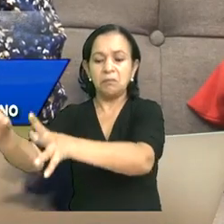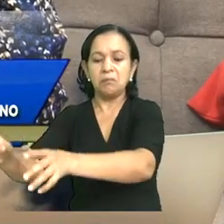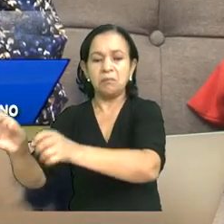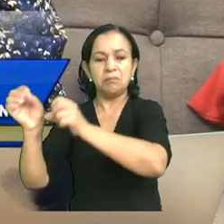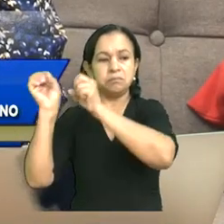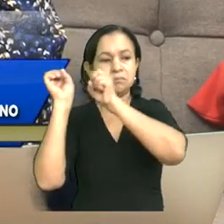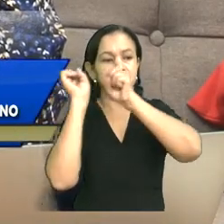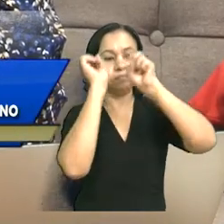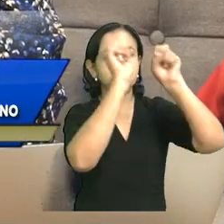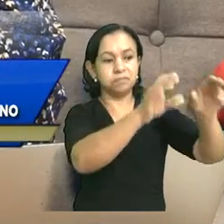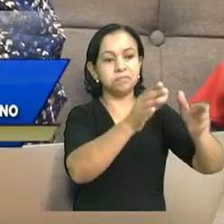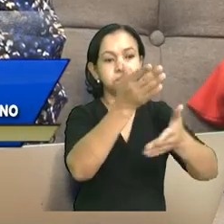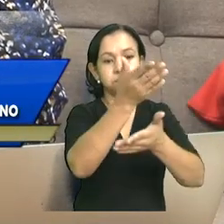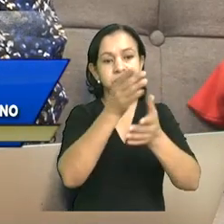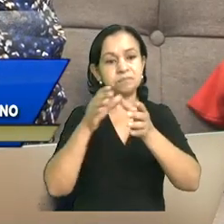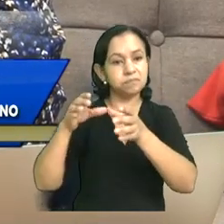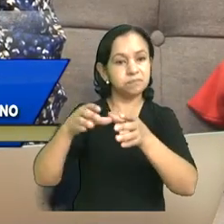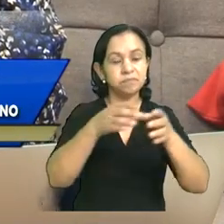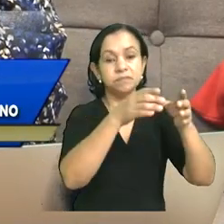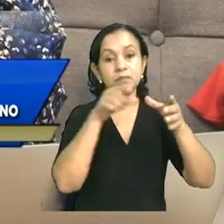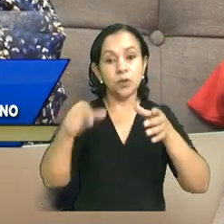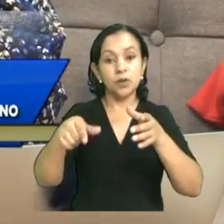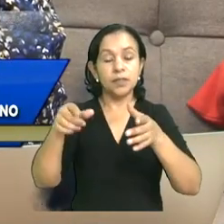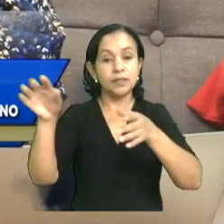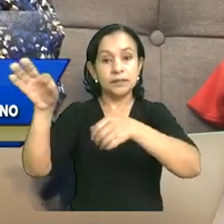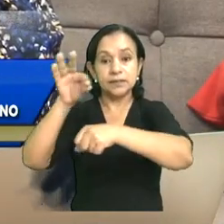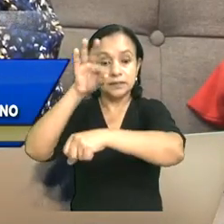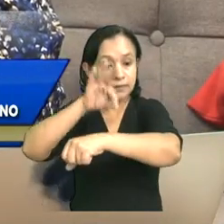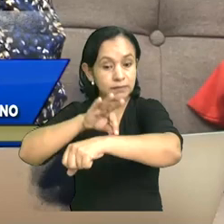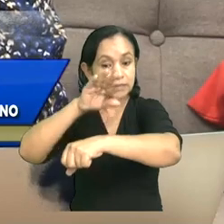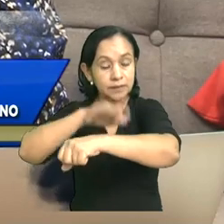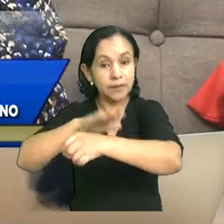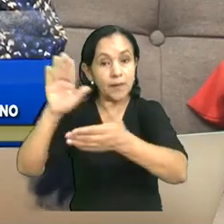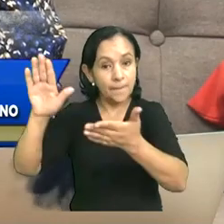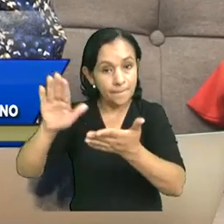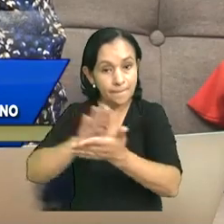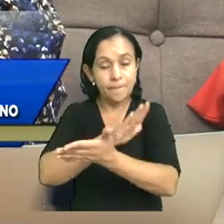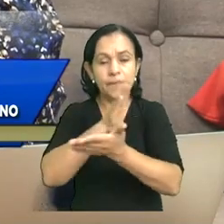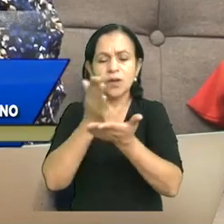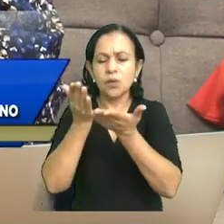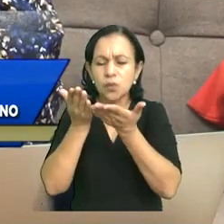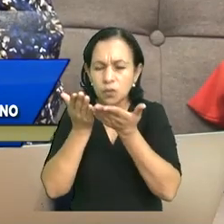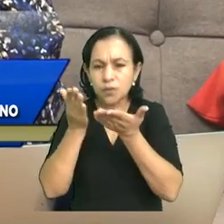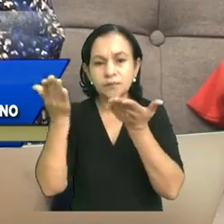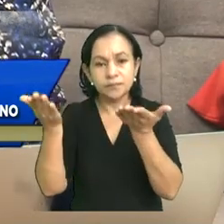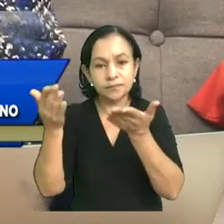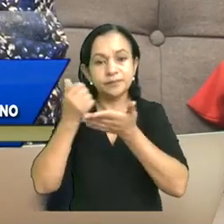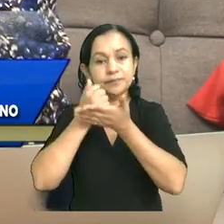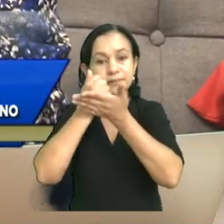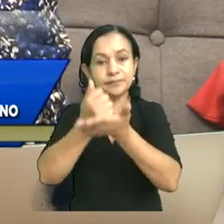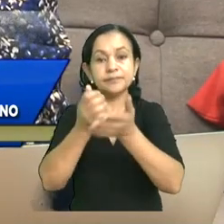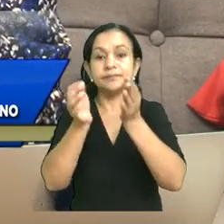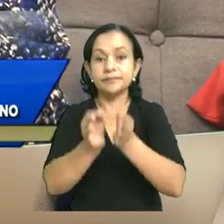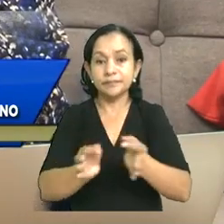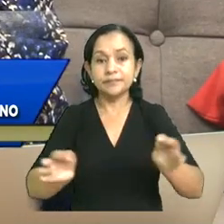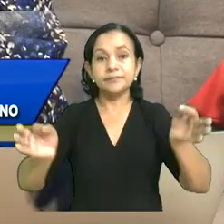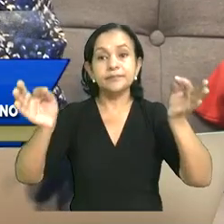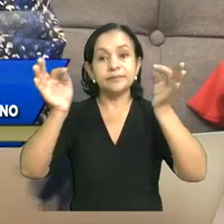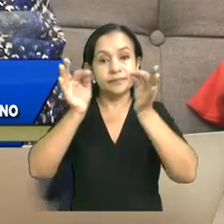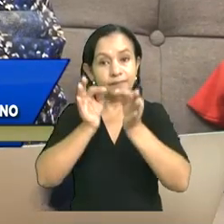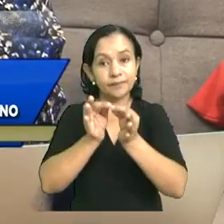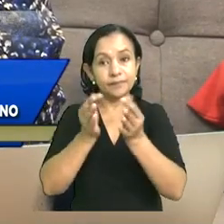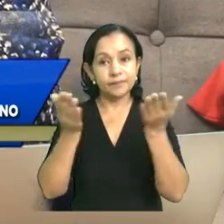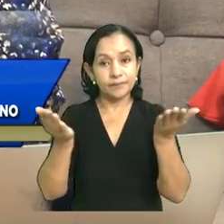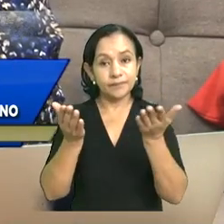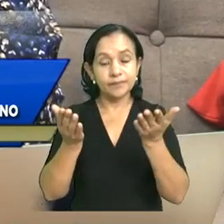reduce, ¿verdad? El tema de los mosquitos, las enfermedades, el polvo. Entonces eso es importantísimo. Y eso